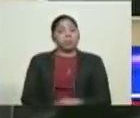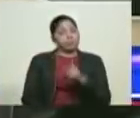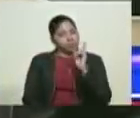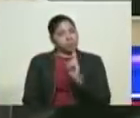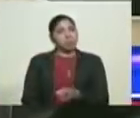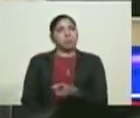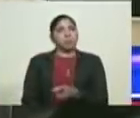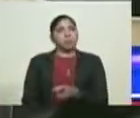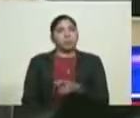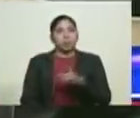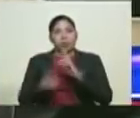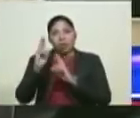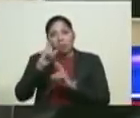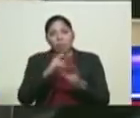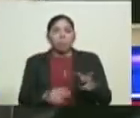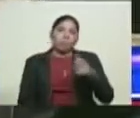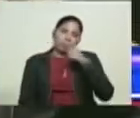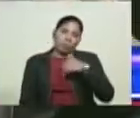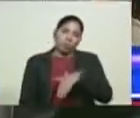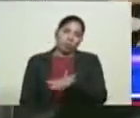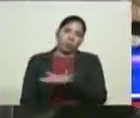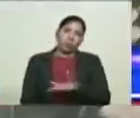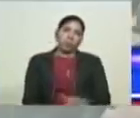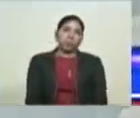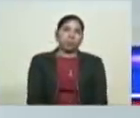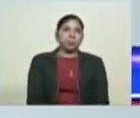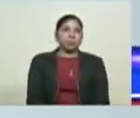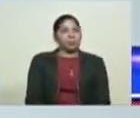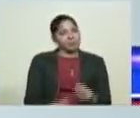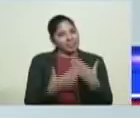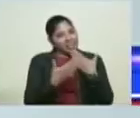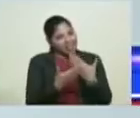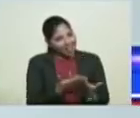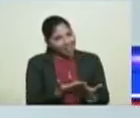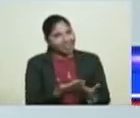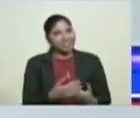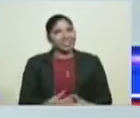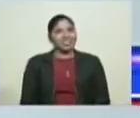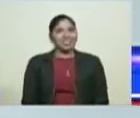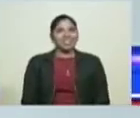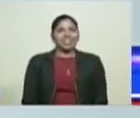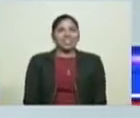pueblo. Respetemos la decisión del pueblo. Muchas gracias, primera dama. Muchas gracias, presidente.